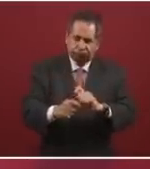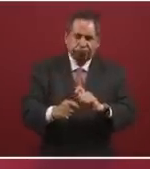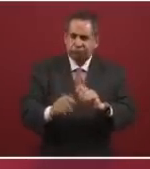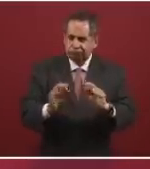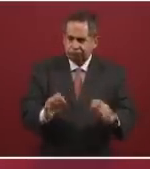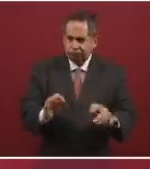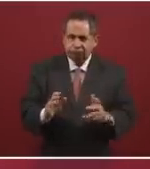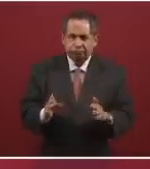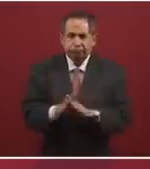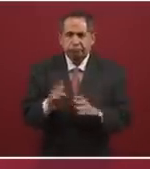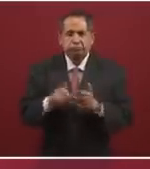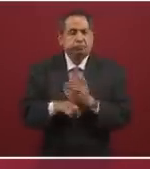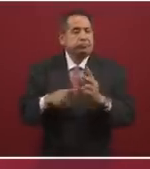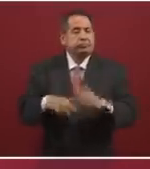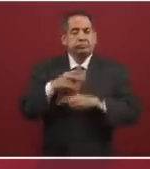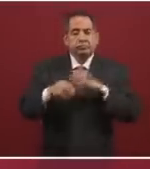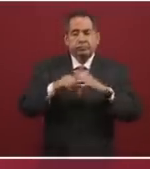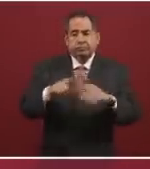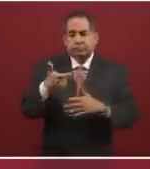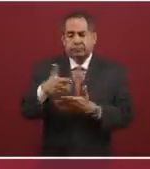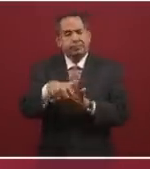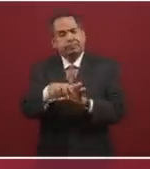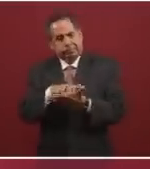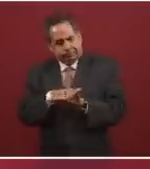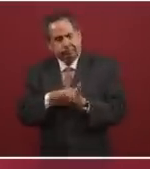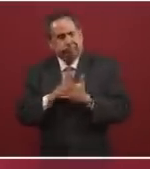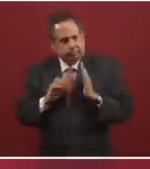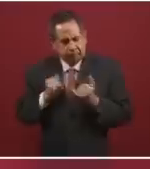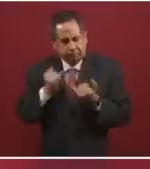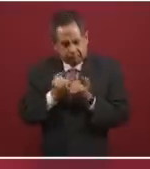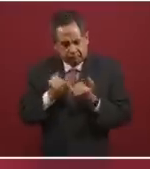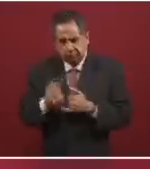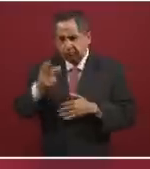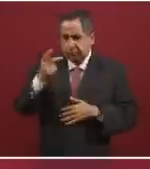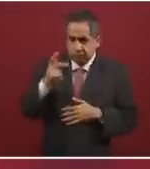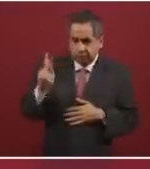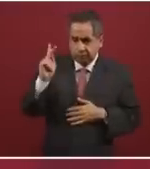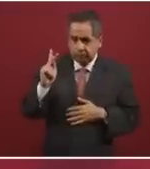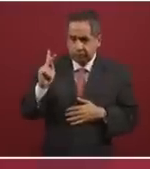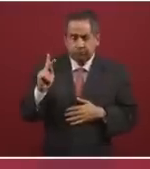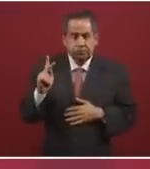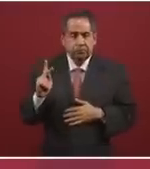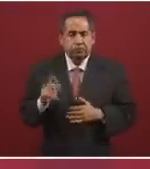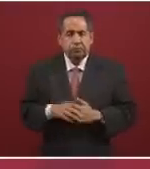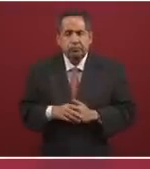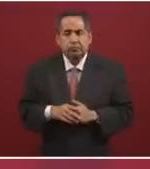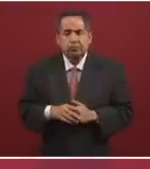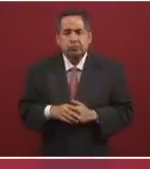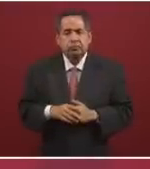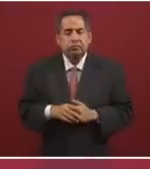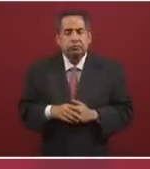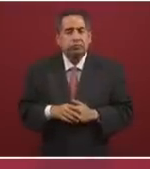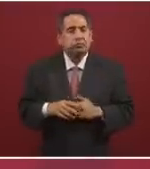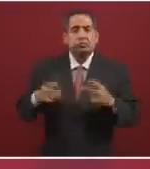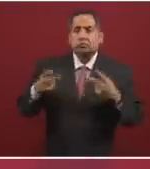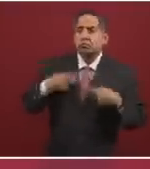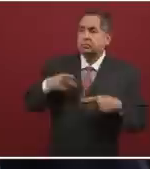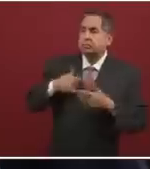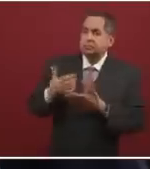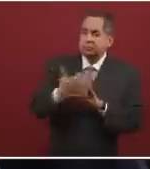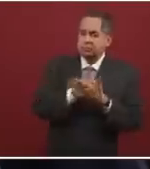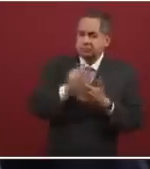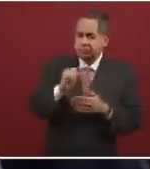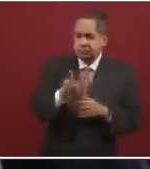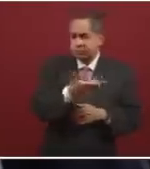públicos para que también haya austeridad, pero son también de gente que ganaba poco, son